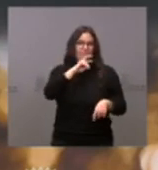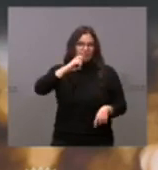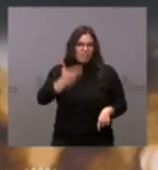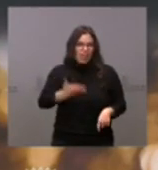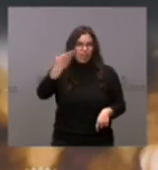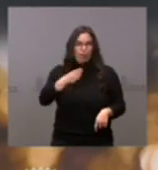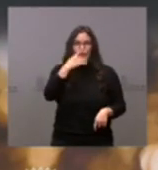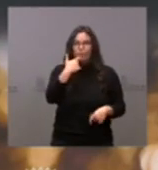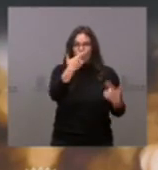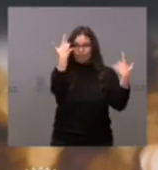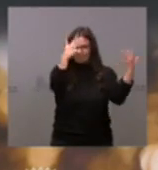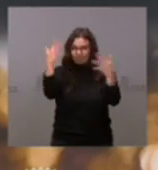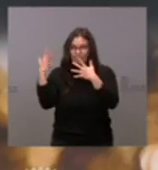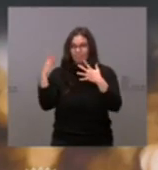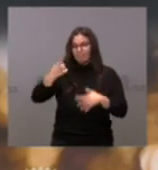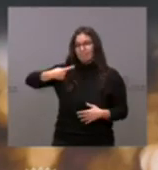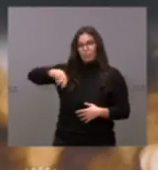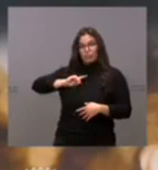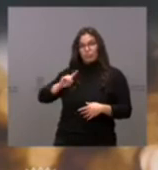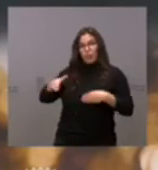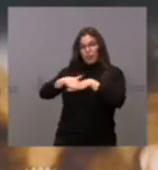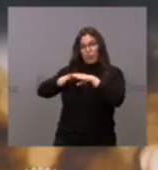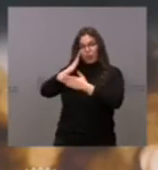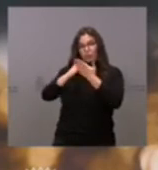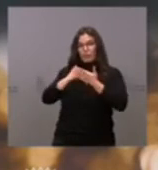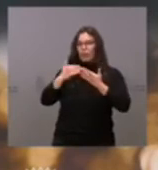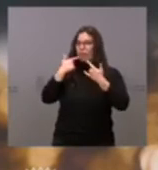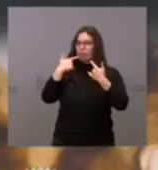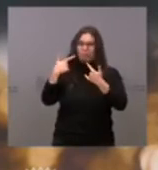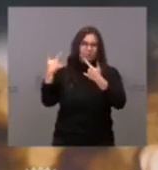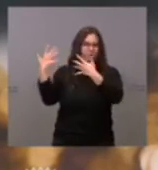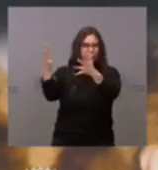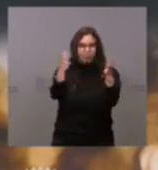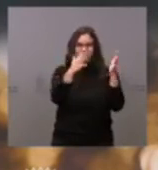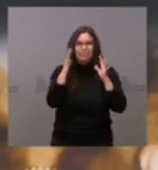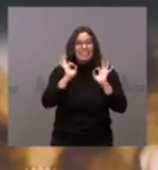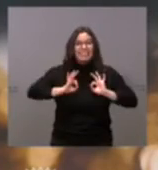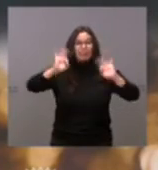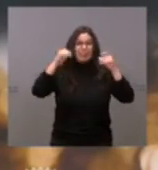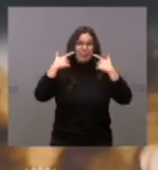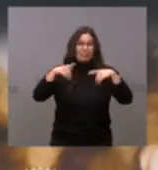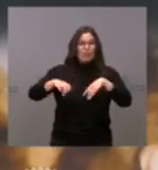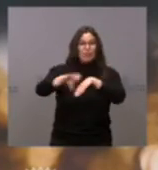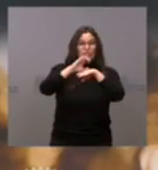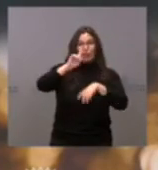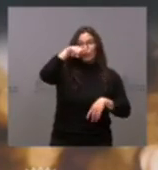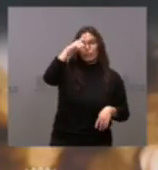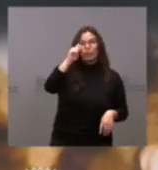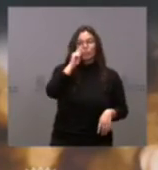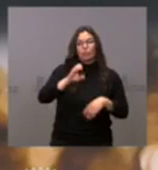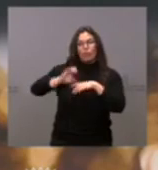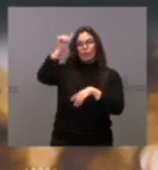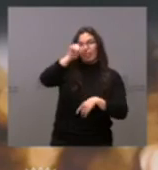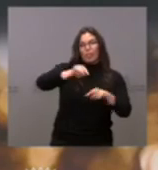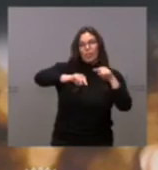por ello os aplaudimos desde el gobierno autonómica y muy especialmente la consejería de cultura y turismo el consejero la